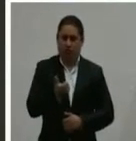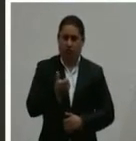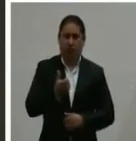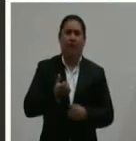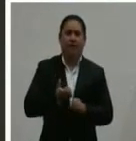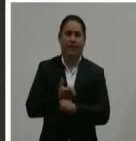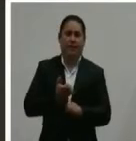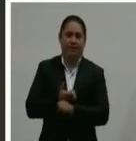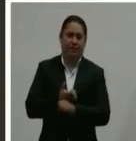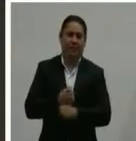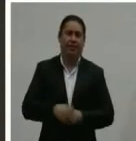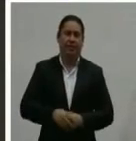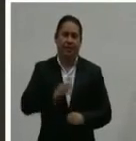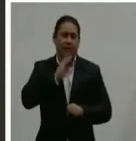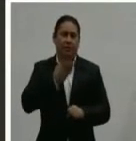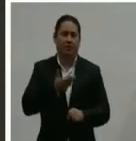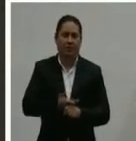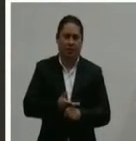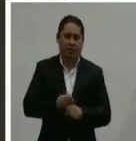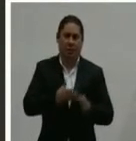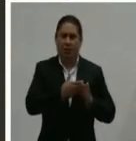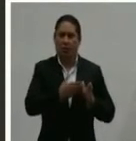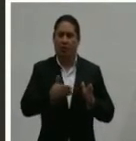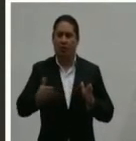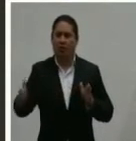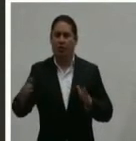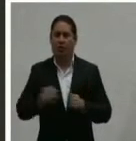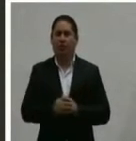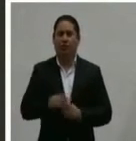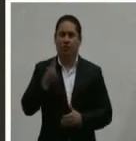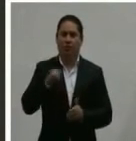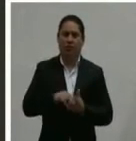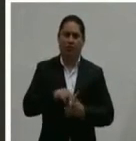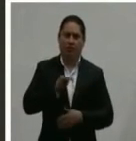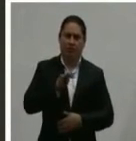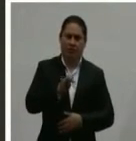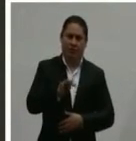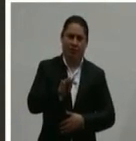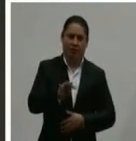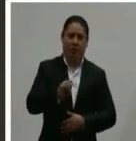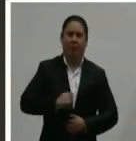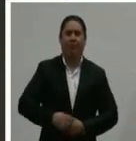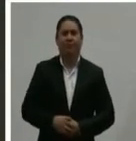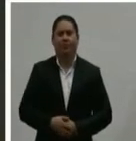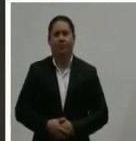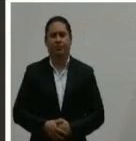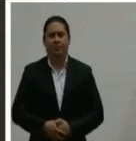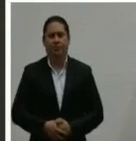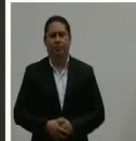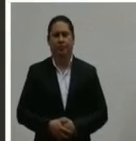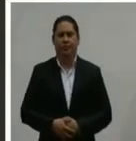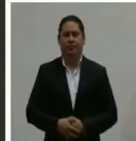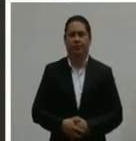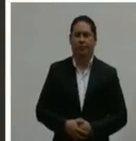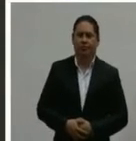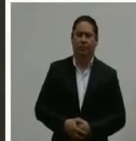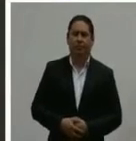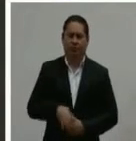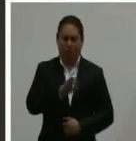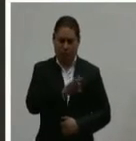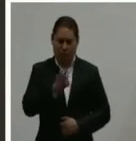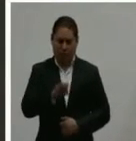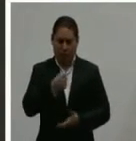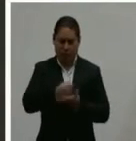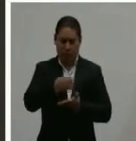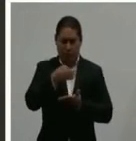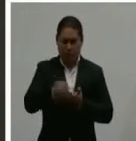estatal correspondiente al ejercicio fiscal 2019. A partir de su